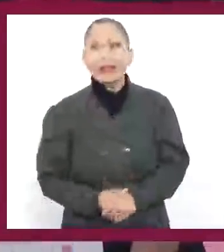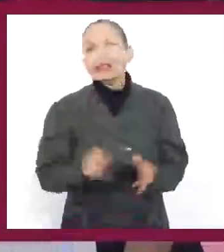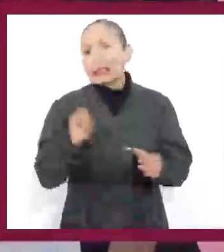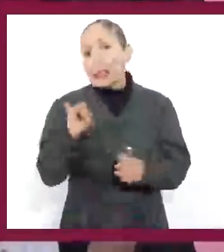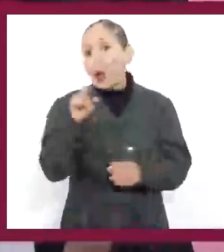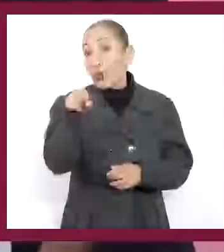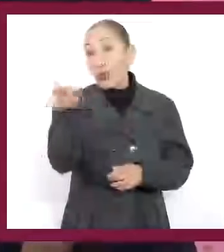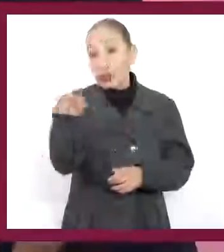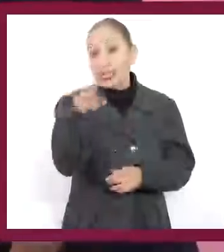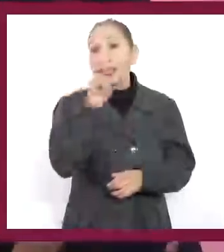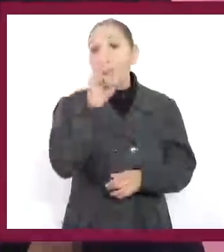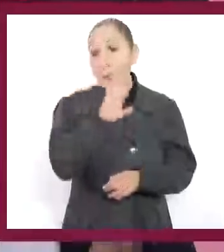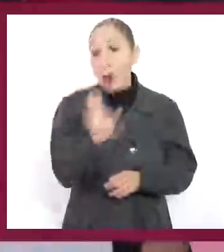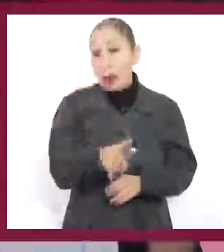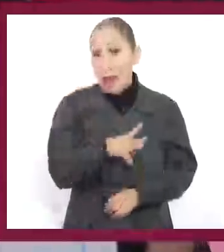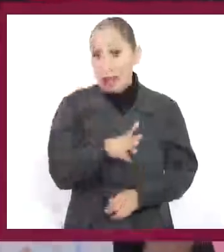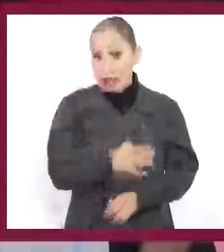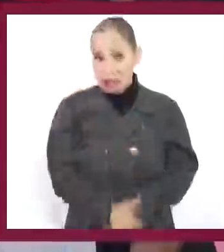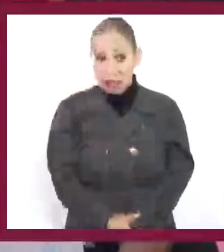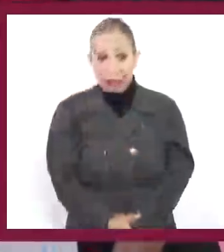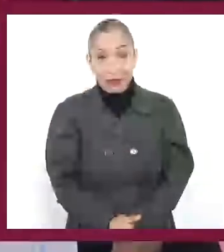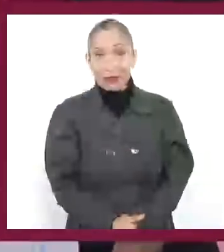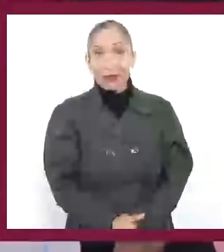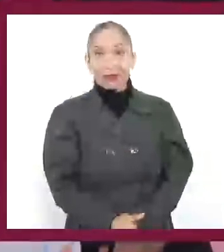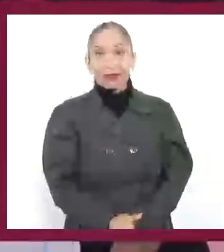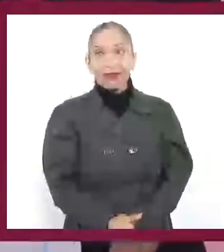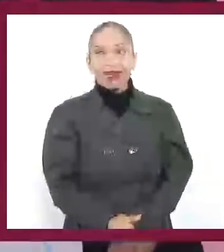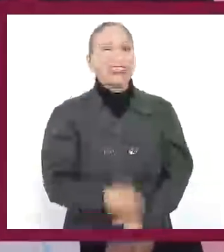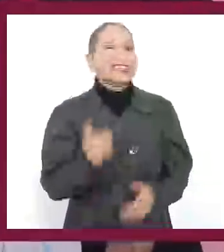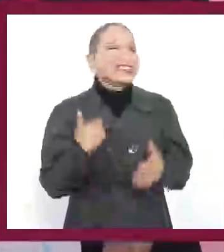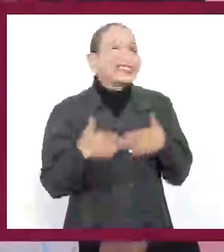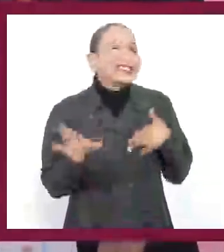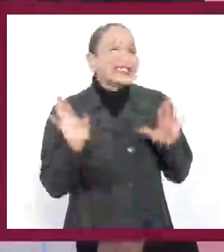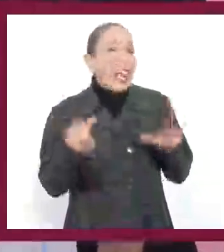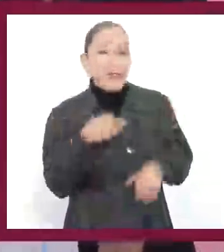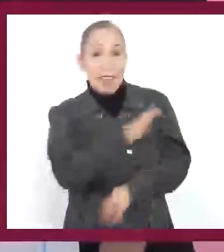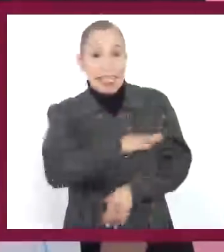técnicamente ustedes también lo están. Bueno, de todas maneras,